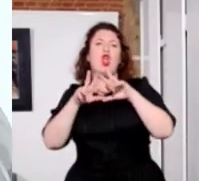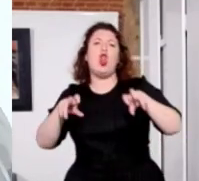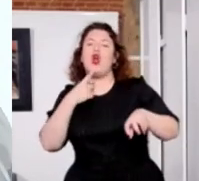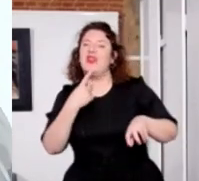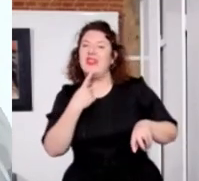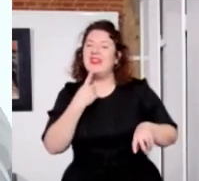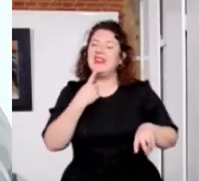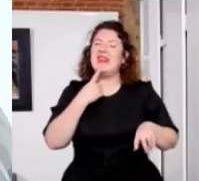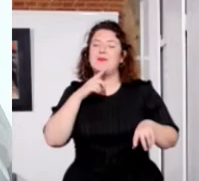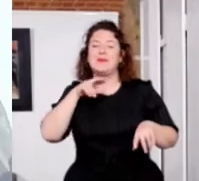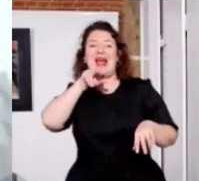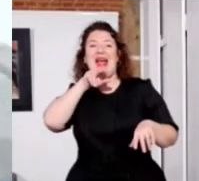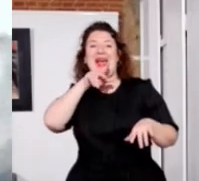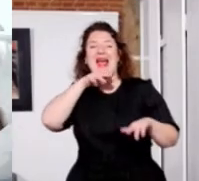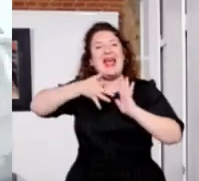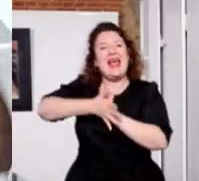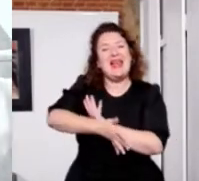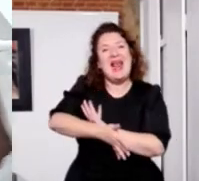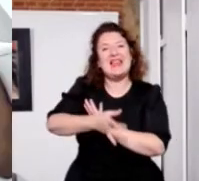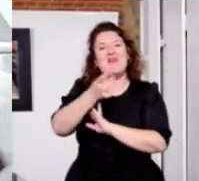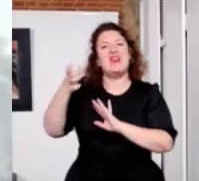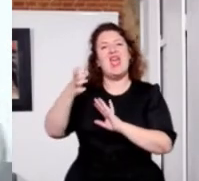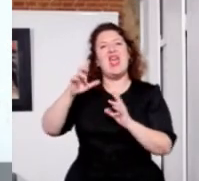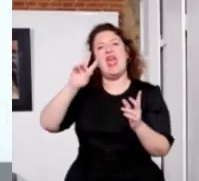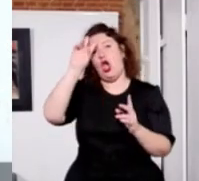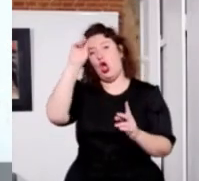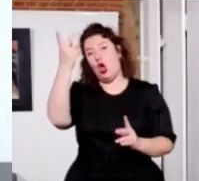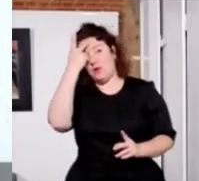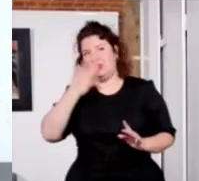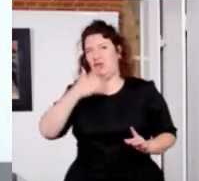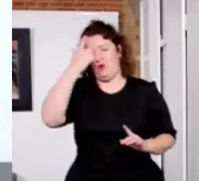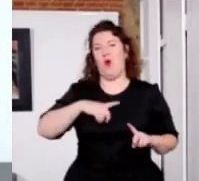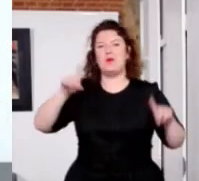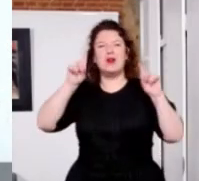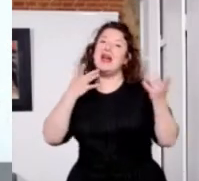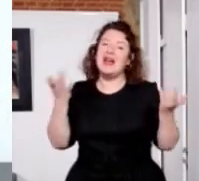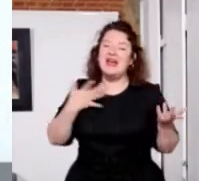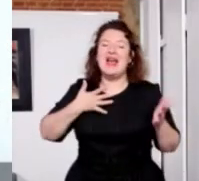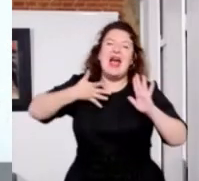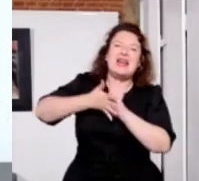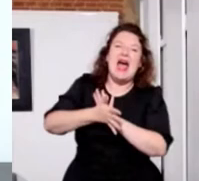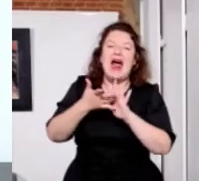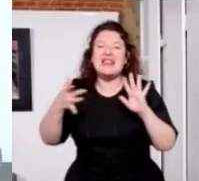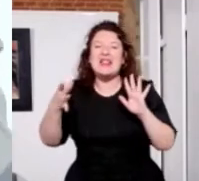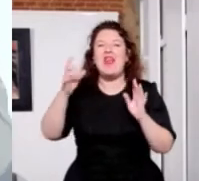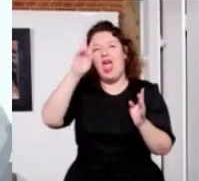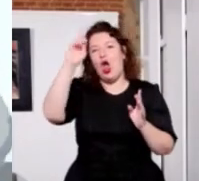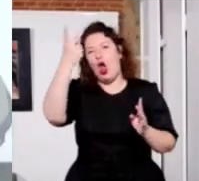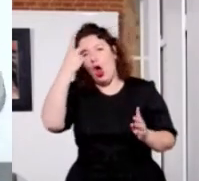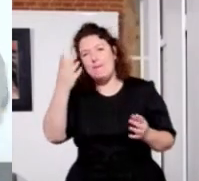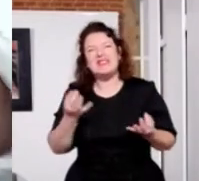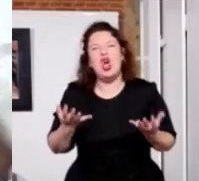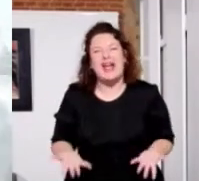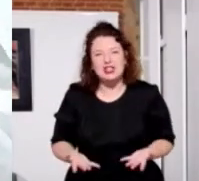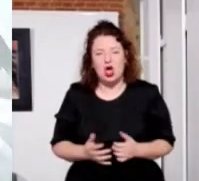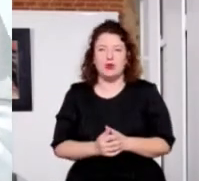de conversión. Esto lo digo para quedar bien como profesor. ¿Y qué son las narrativas de conversión? Yo ahora lo explico. Es muy